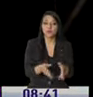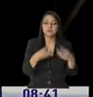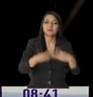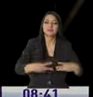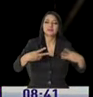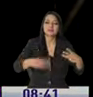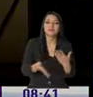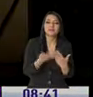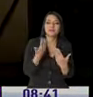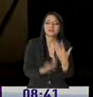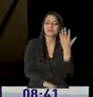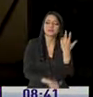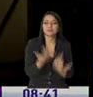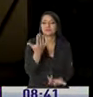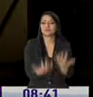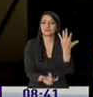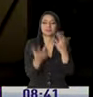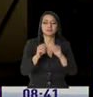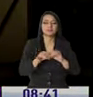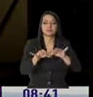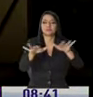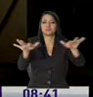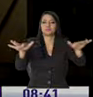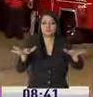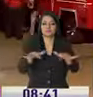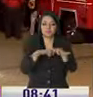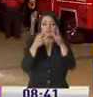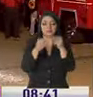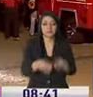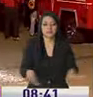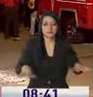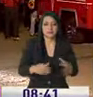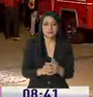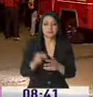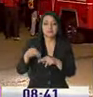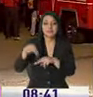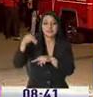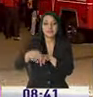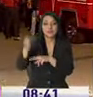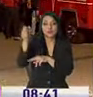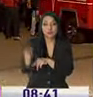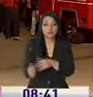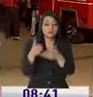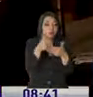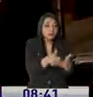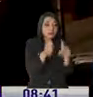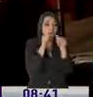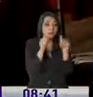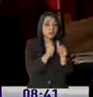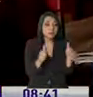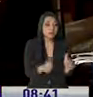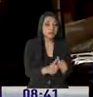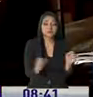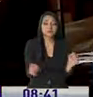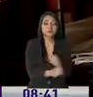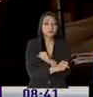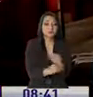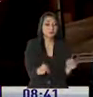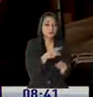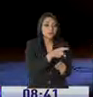dormitorio facilitó la propagación de las llamas. Cuando el nieto del occiso quiso ayudar a su abuelo, solo se pudo comprobar que